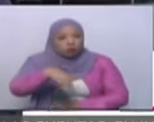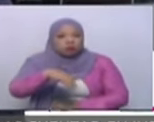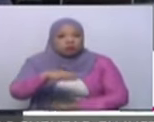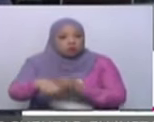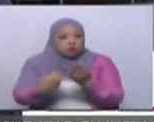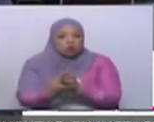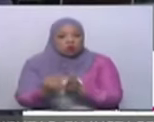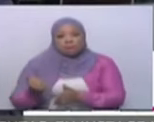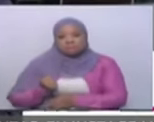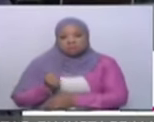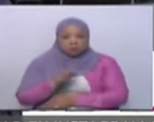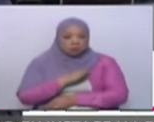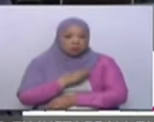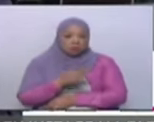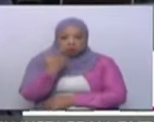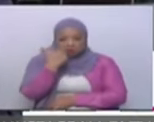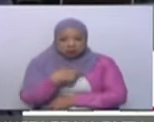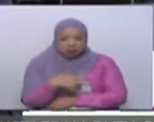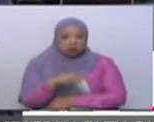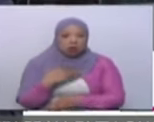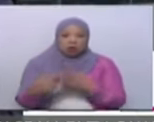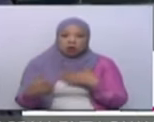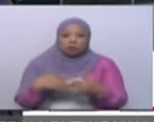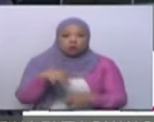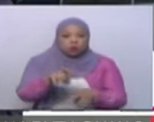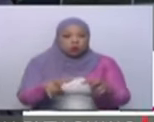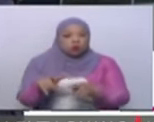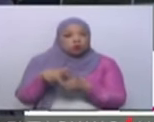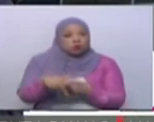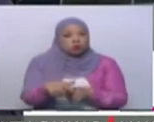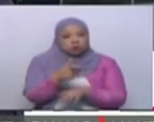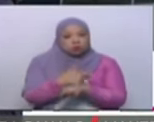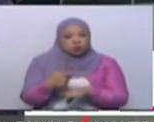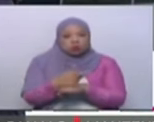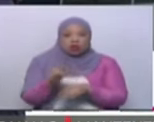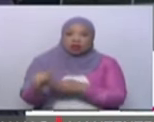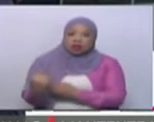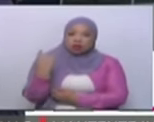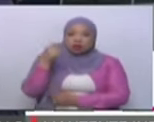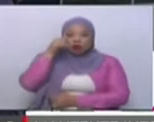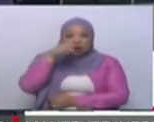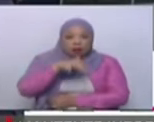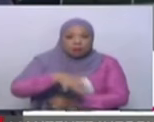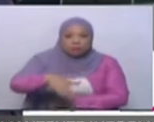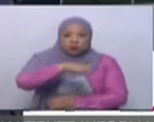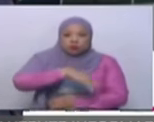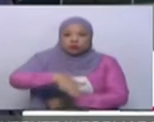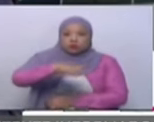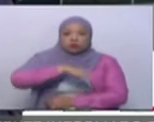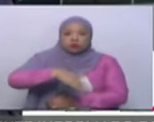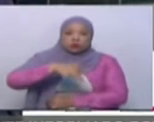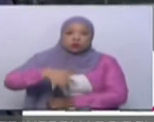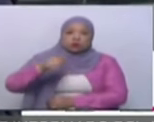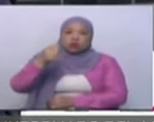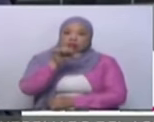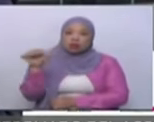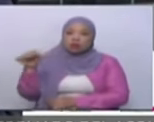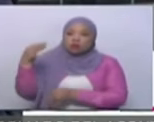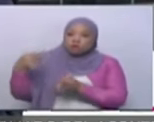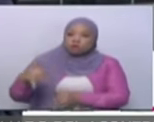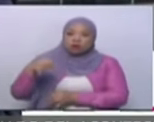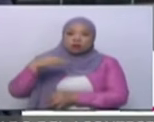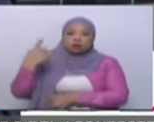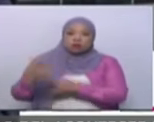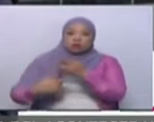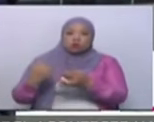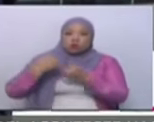para beneficiarse en lo personal, para destruir, para traicionar al pueblo. Por eso yo lancé esta semana con tanta fuerza, porque